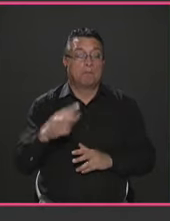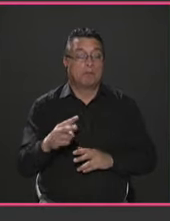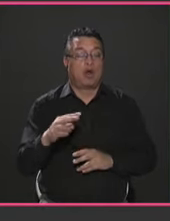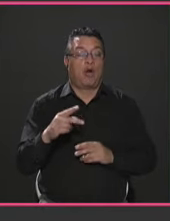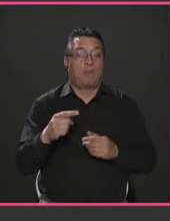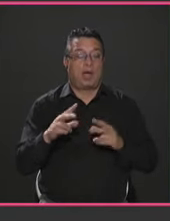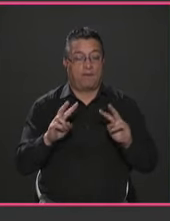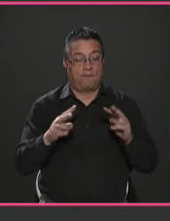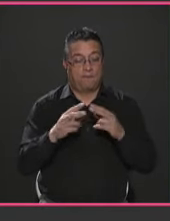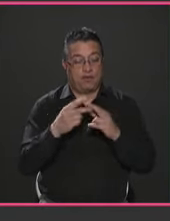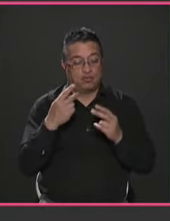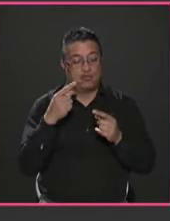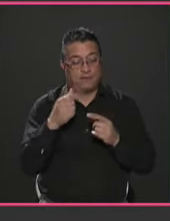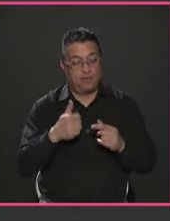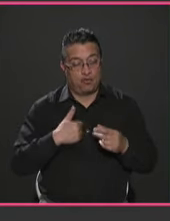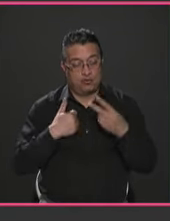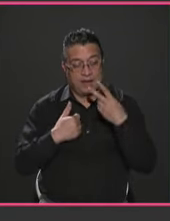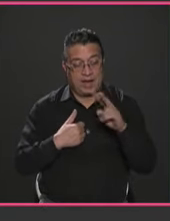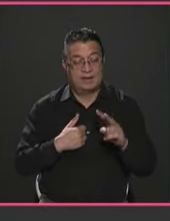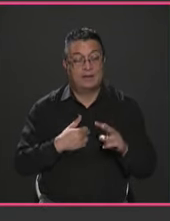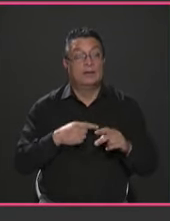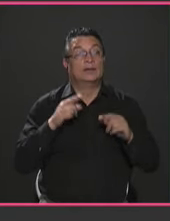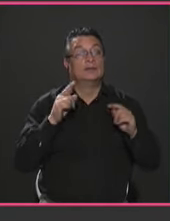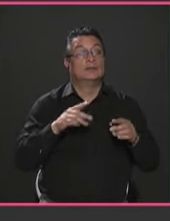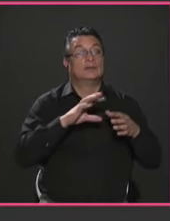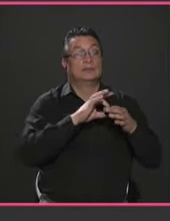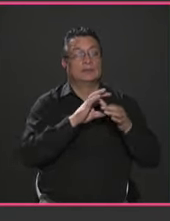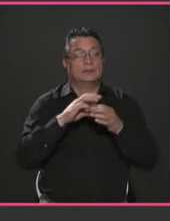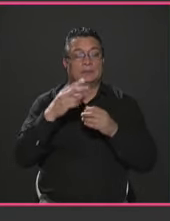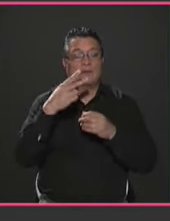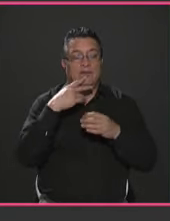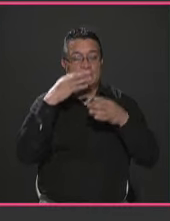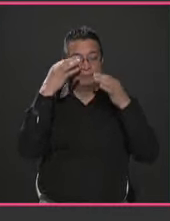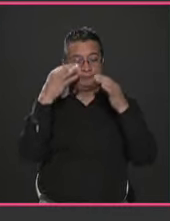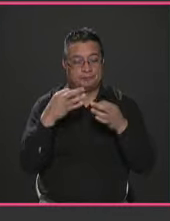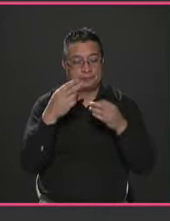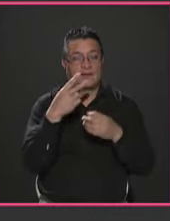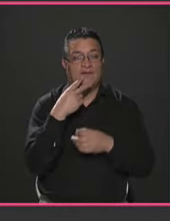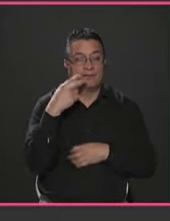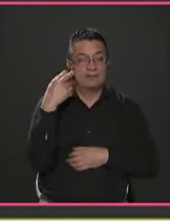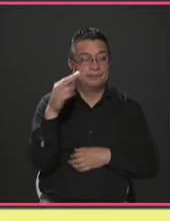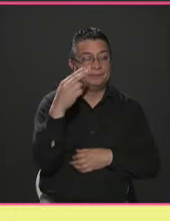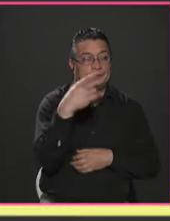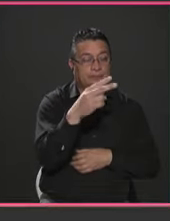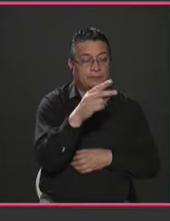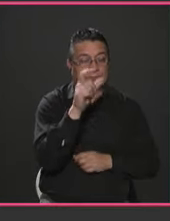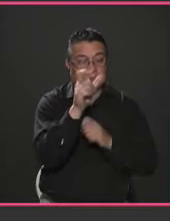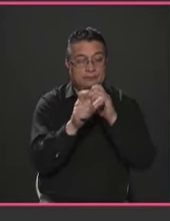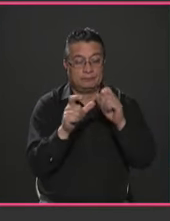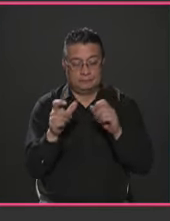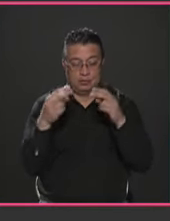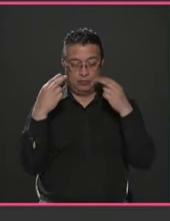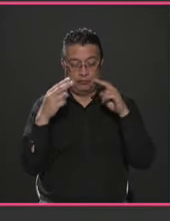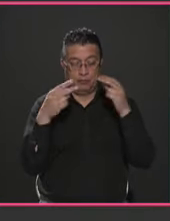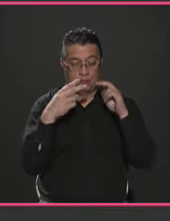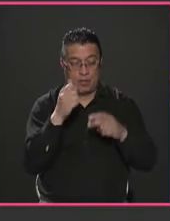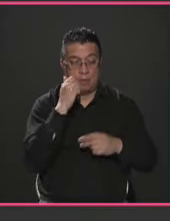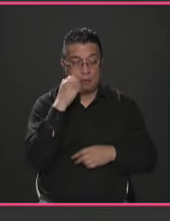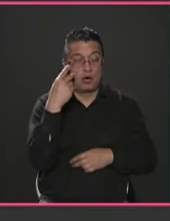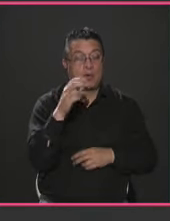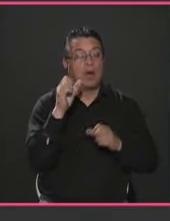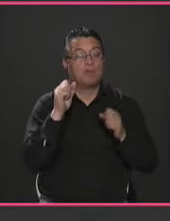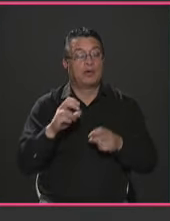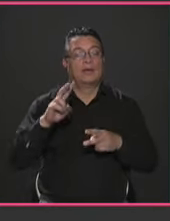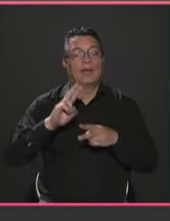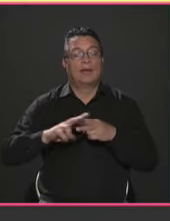propias se trata sobre Vivir la originalidad mismo con las integridades propias